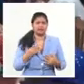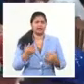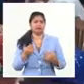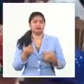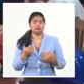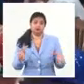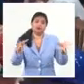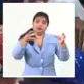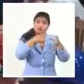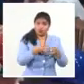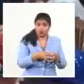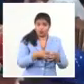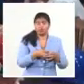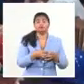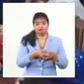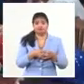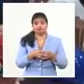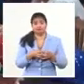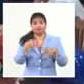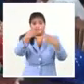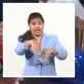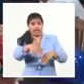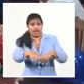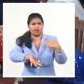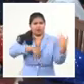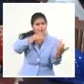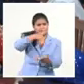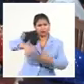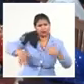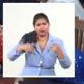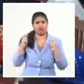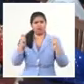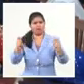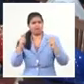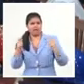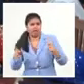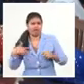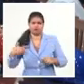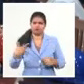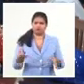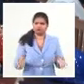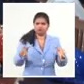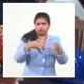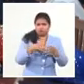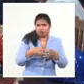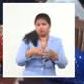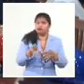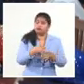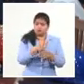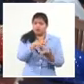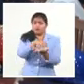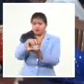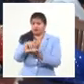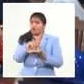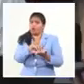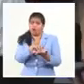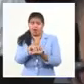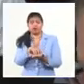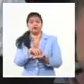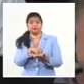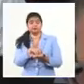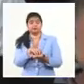para promover desorden social, alteración del orden, alteración de la tranquilidad